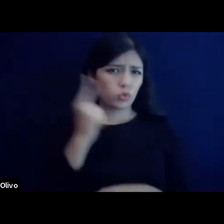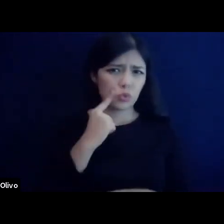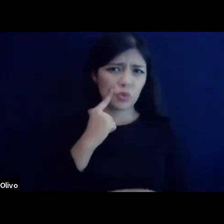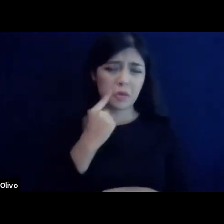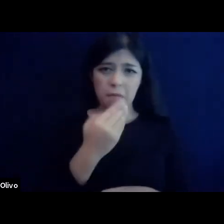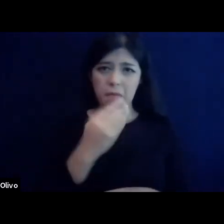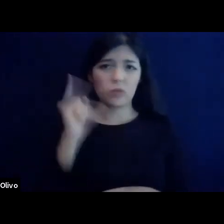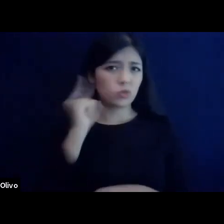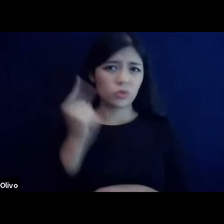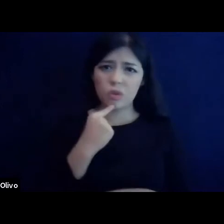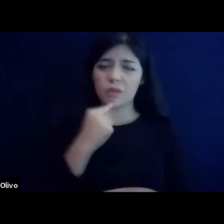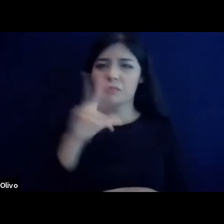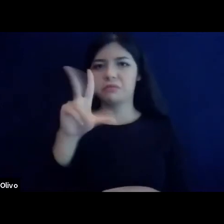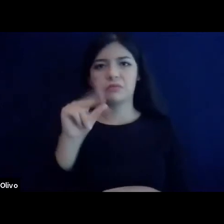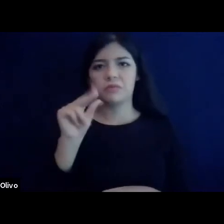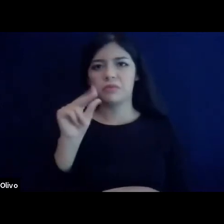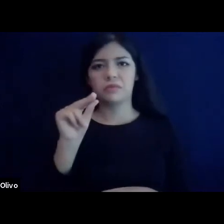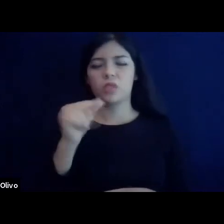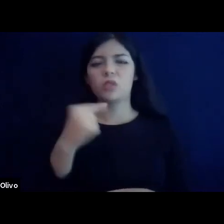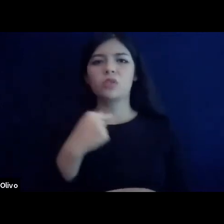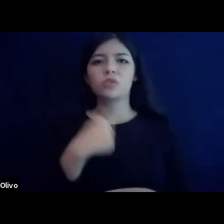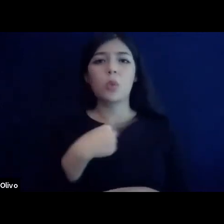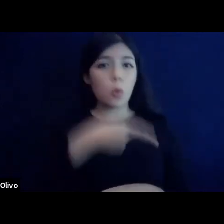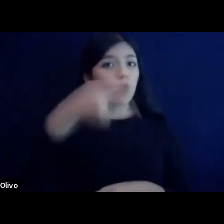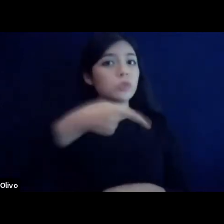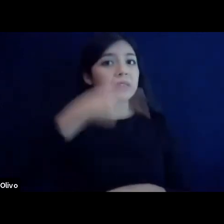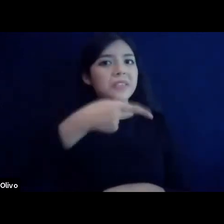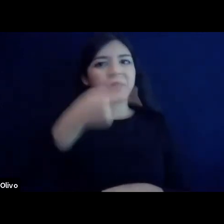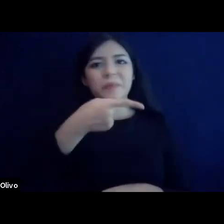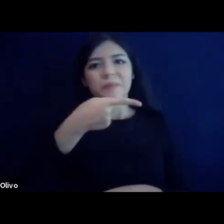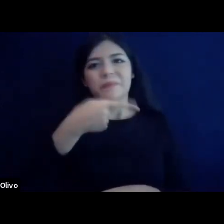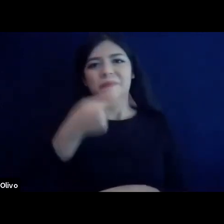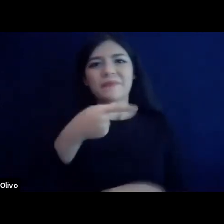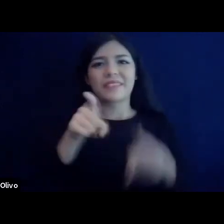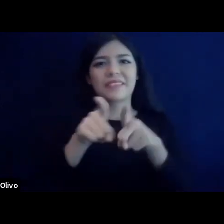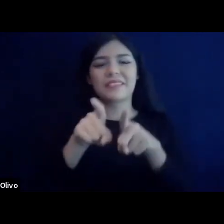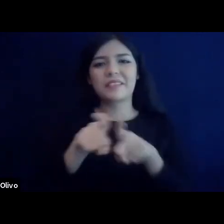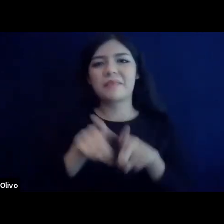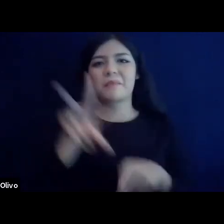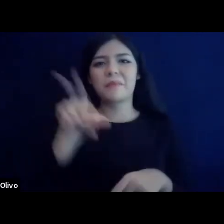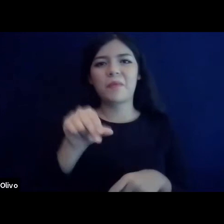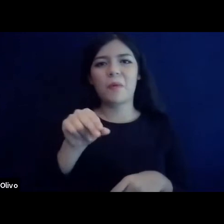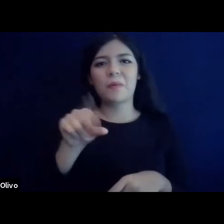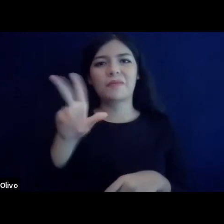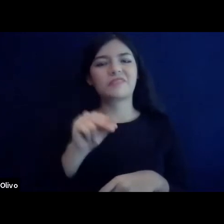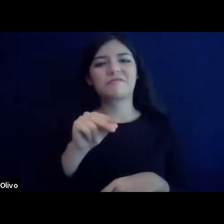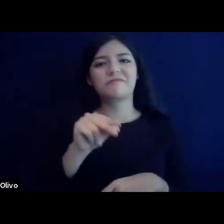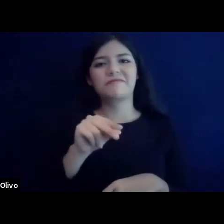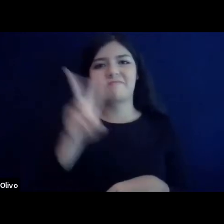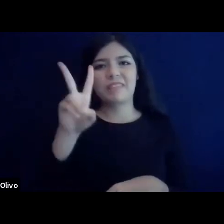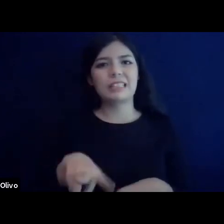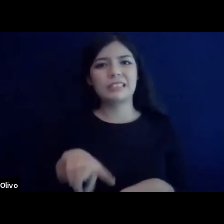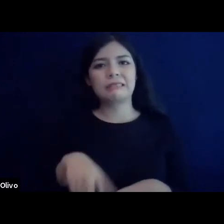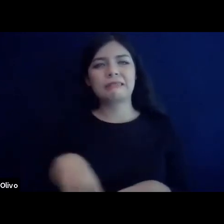de entender a veces para los seres humanos, en donde quizás yo entiendo hablando, pero bueno,